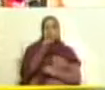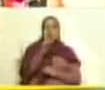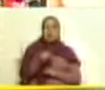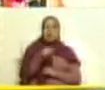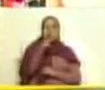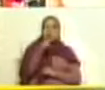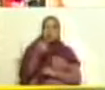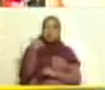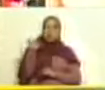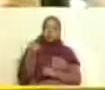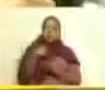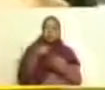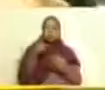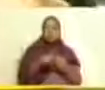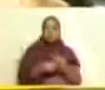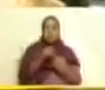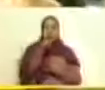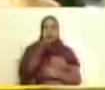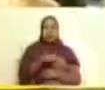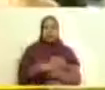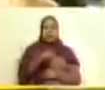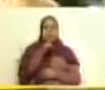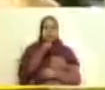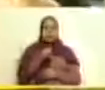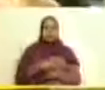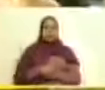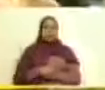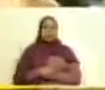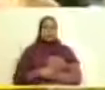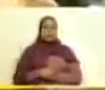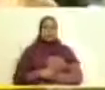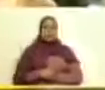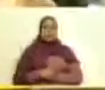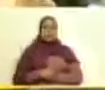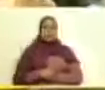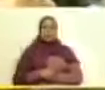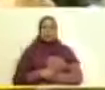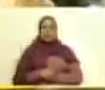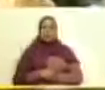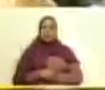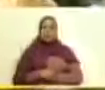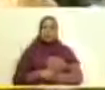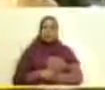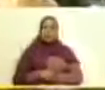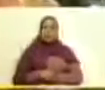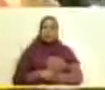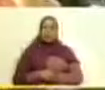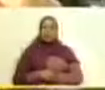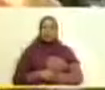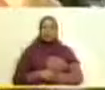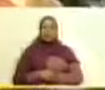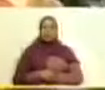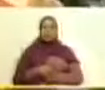Le dije, mira, las propuestas tuyas fueron las más aplaudidas, las más apoyadas.